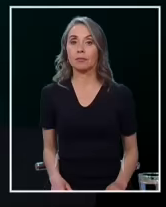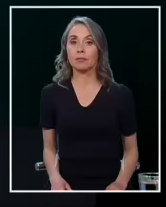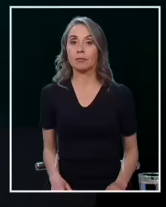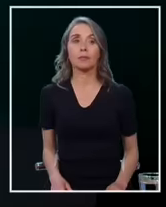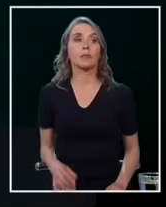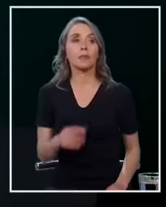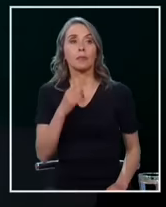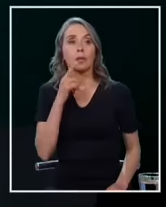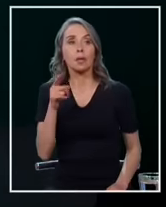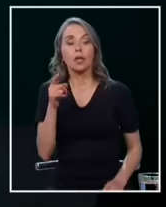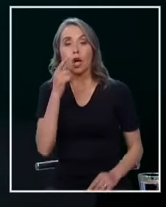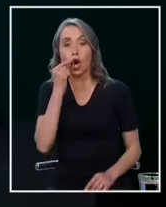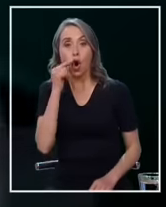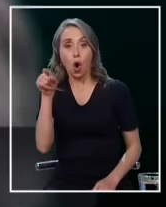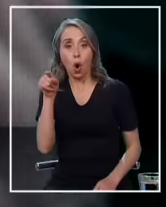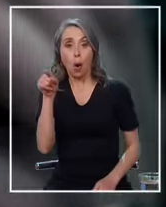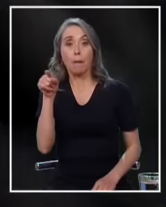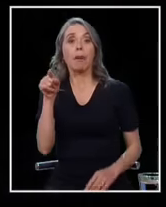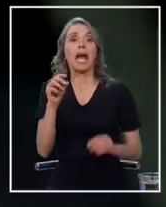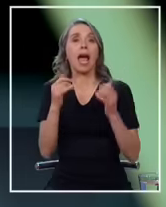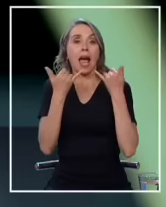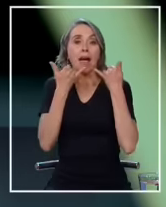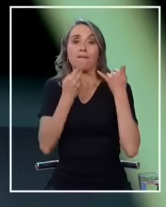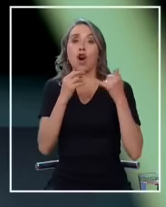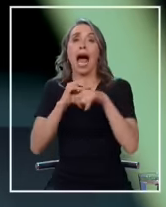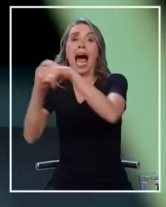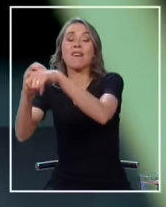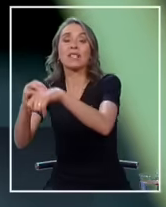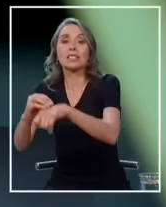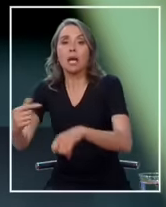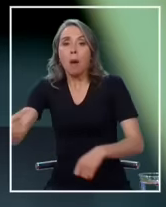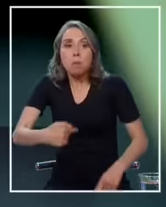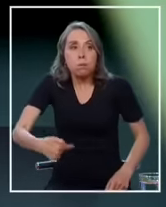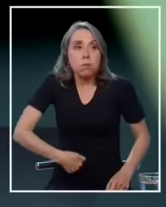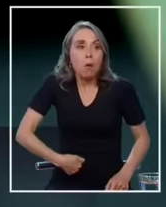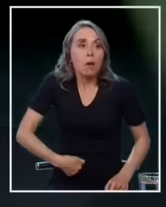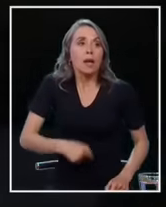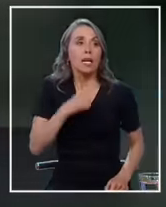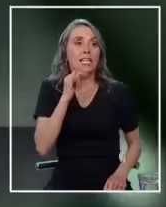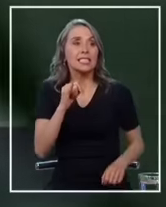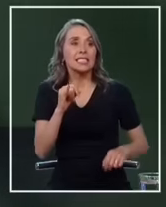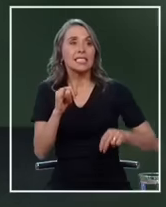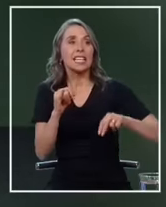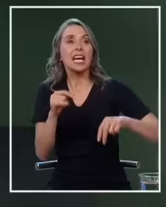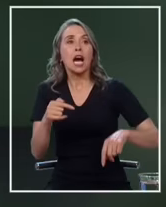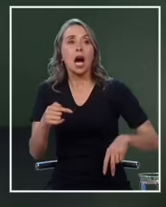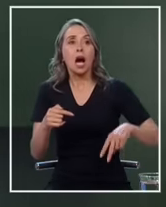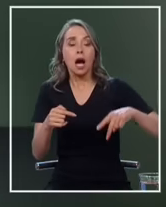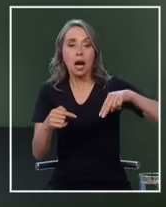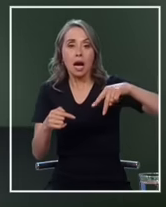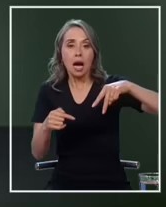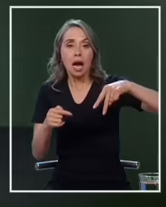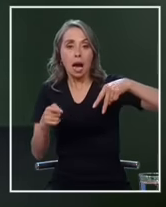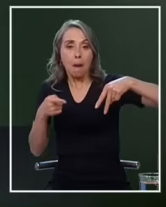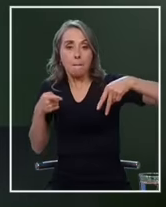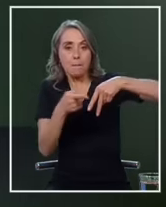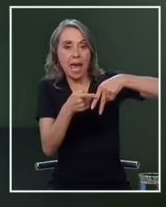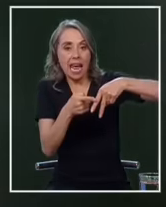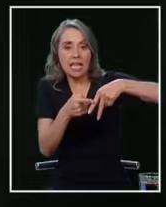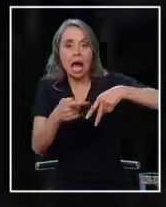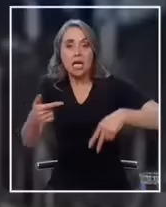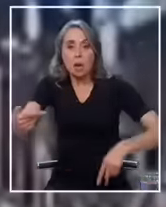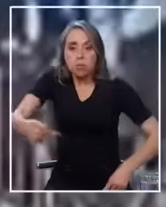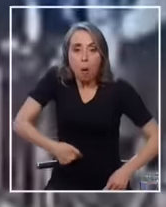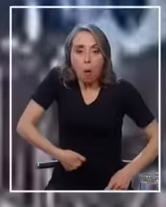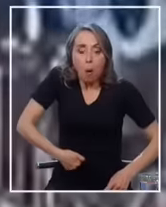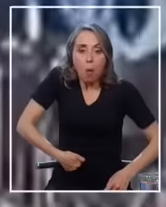Que le llegó un balazo en la guata. ¿El de la espalda fue en la guata? Sí, fue el de la guata, fue uno de la pierna y otro en la guata.